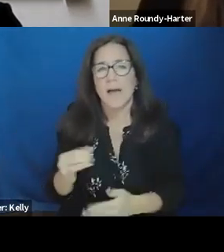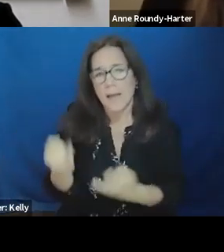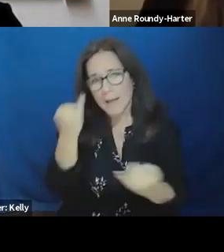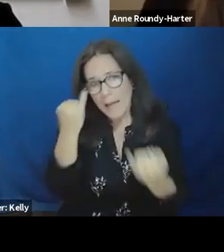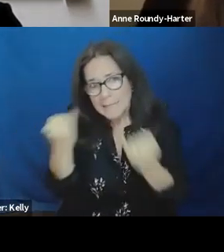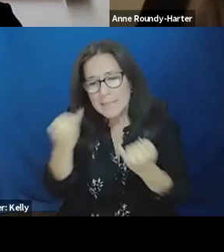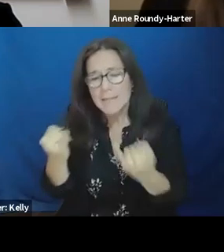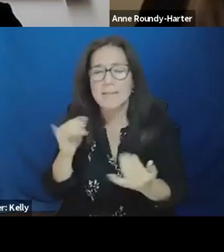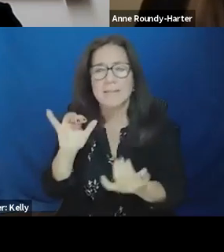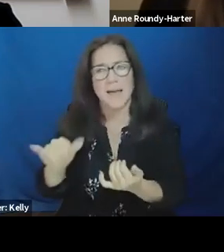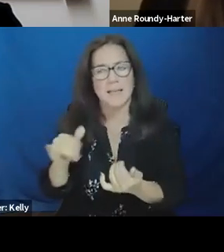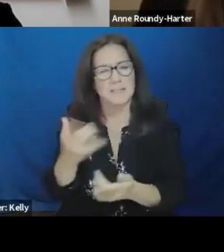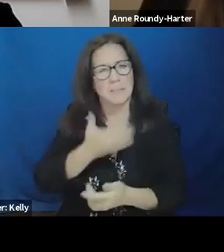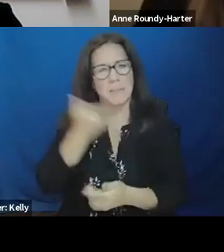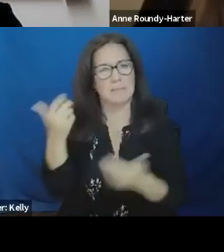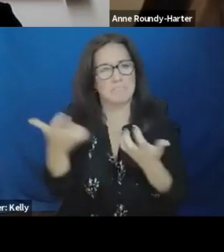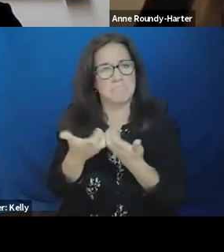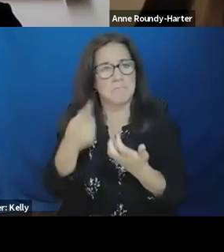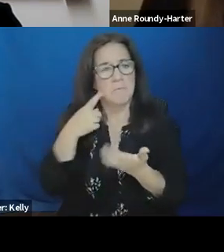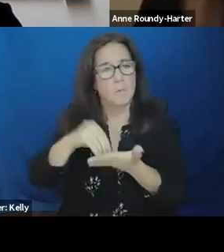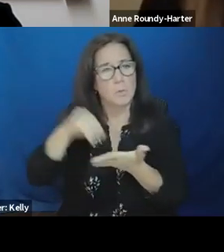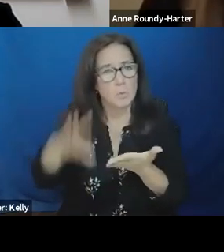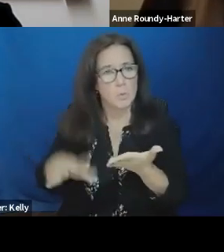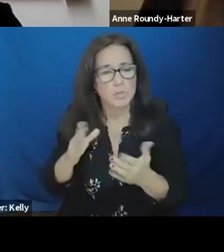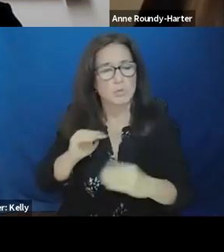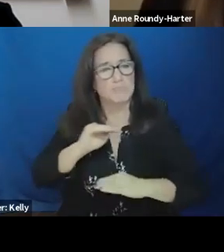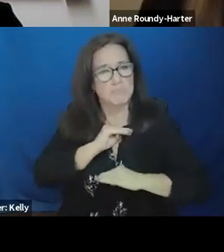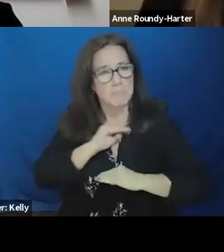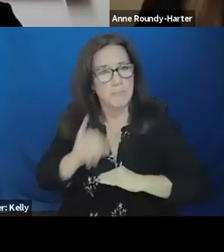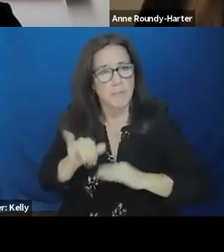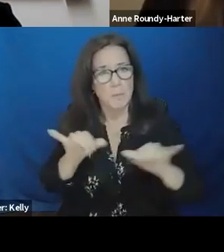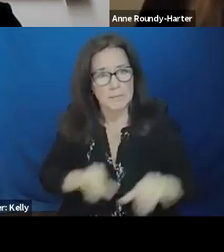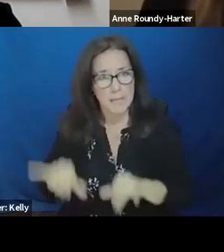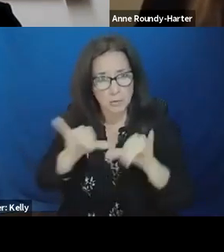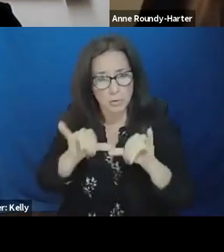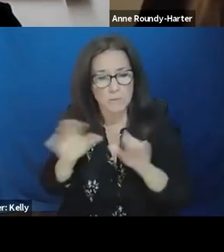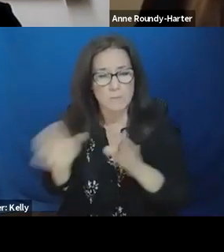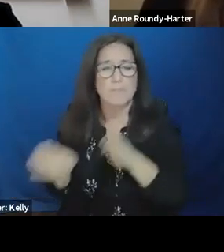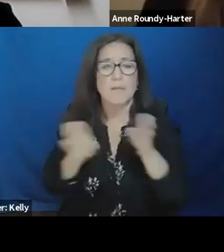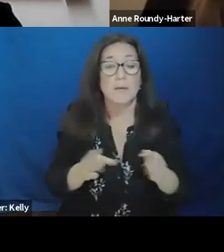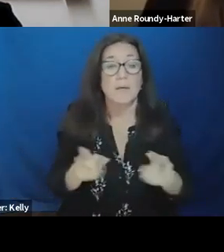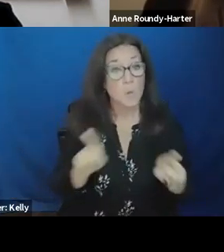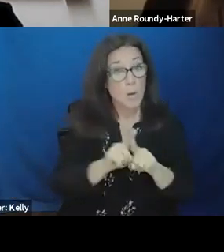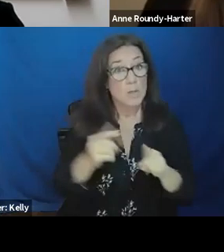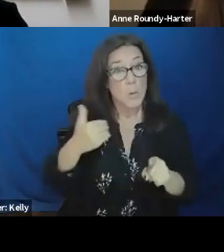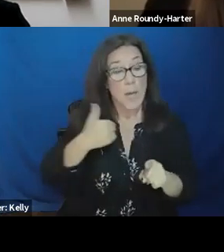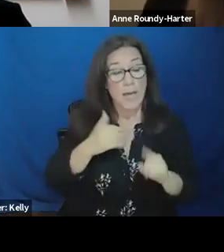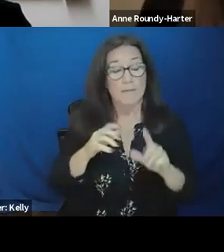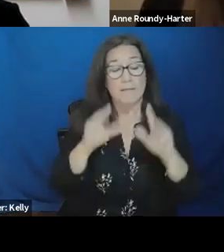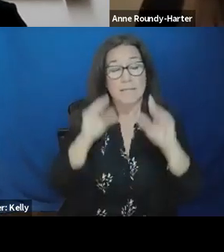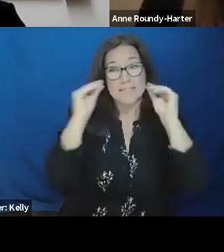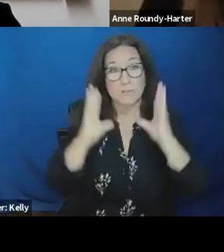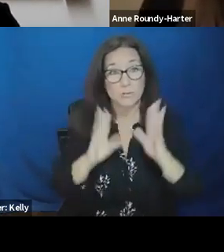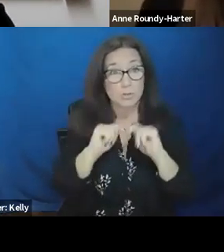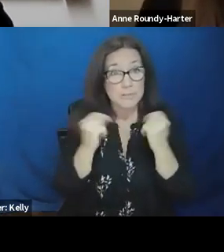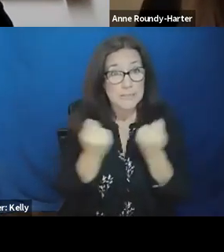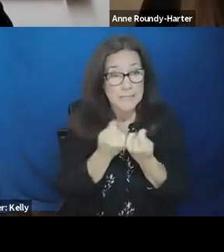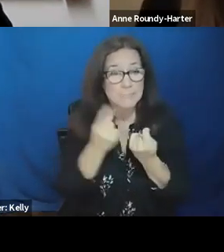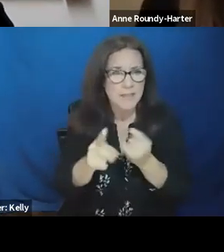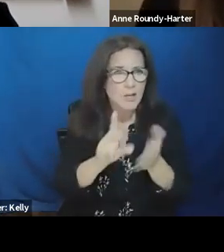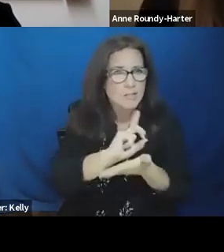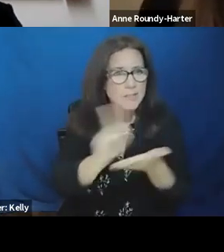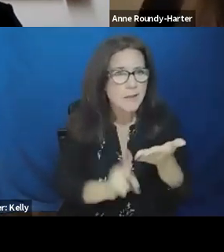académico que se resulta más apropiado para que los estudiantes alcancen los estándares y también tenemos equipos de maestros quienes están creando el material en forma conjunta incluyendo en algunos